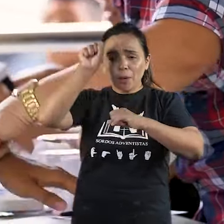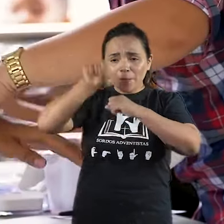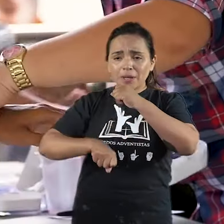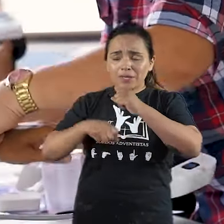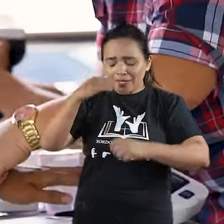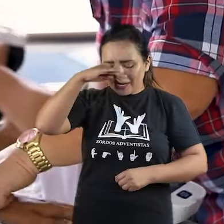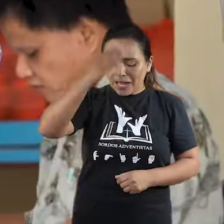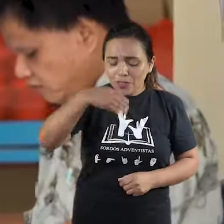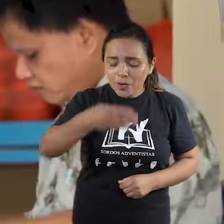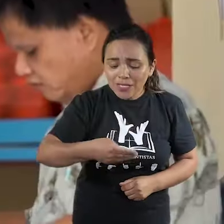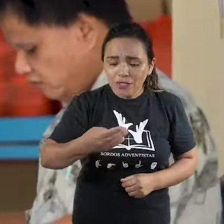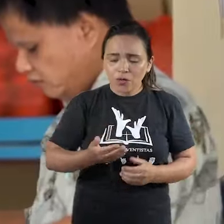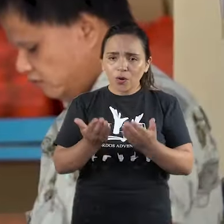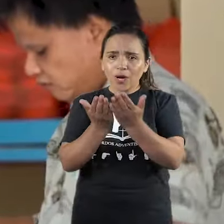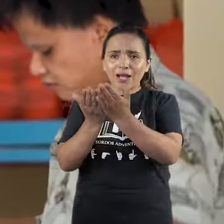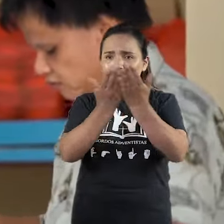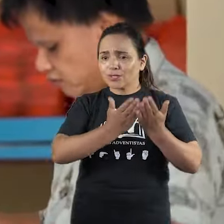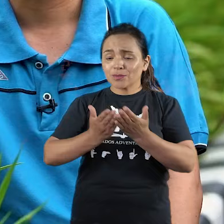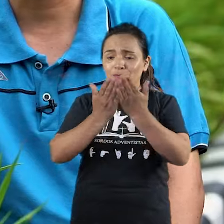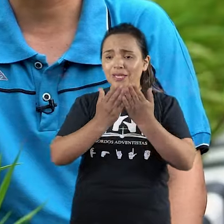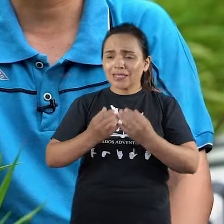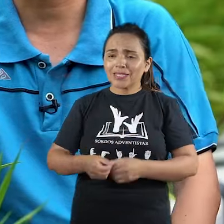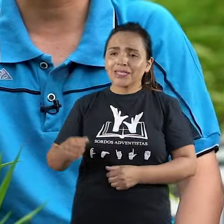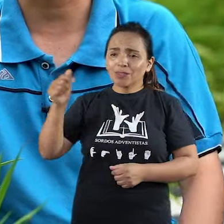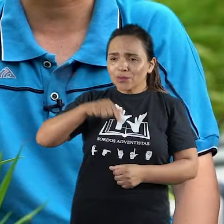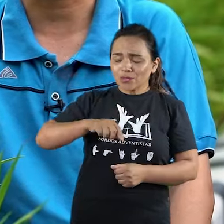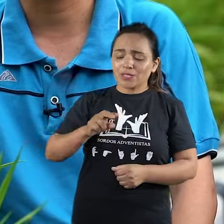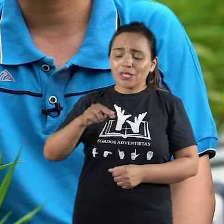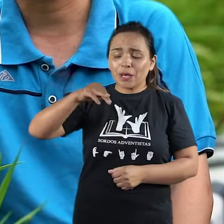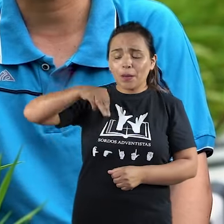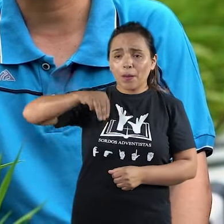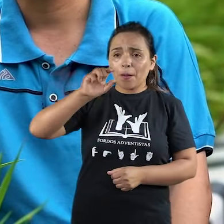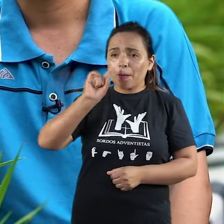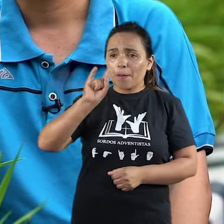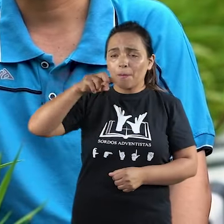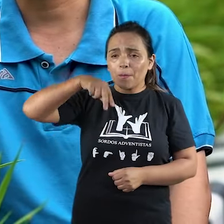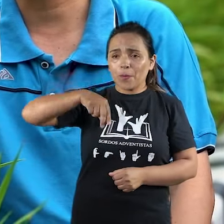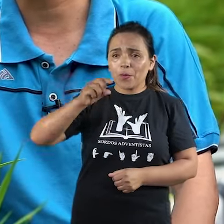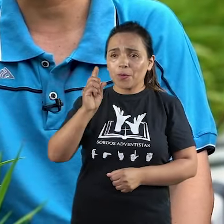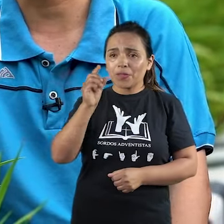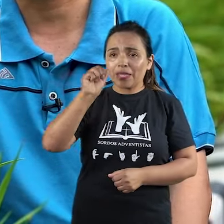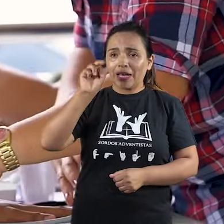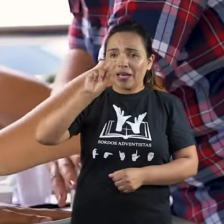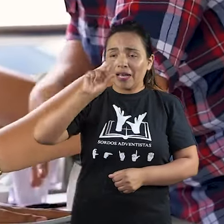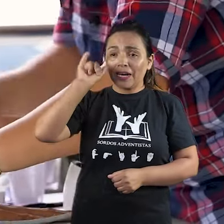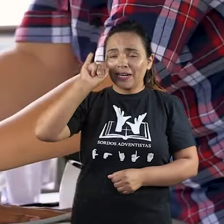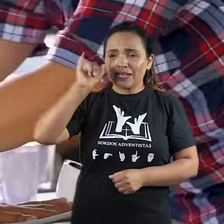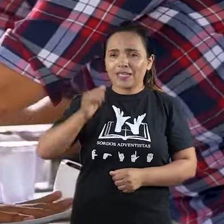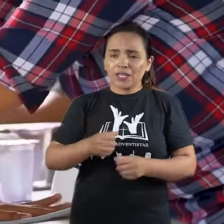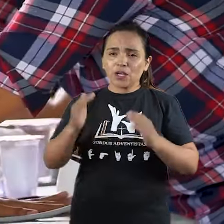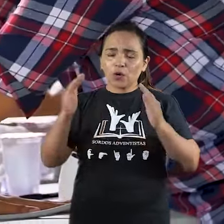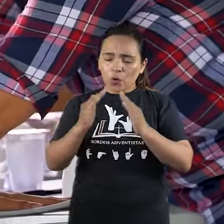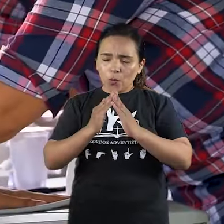servicios médicos, misioneros y de adoración. Estamos muy contentos con la oportunidad de alcanzar a nuestros amigos discapacitados